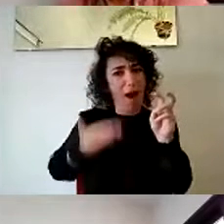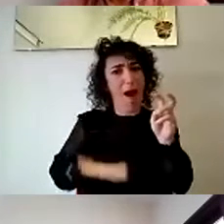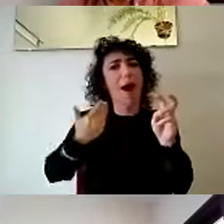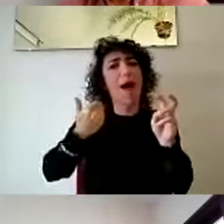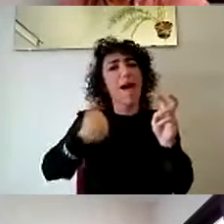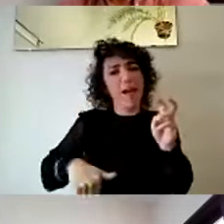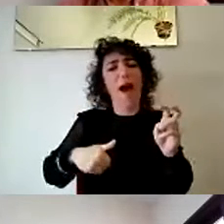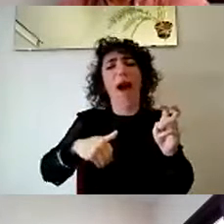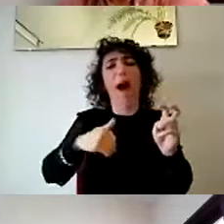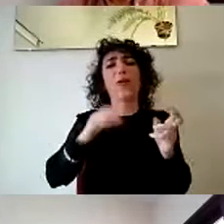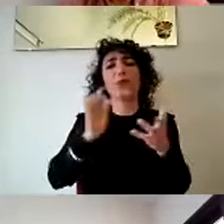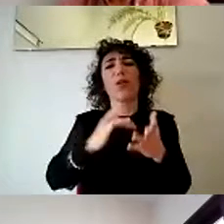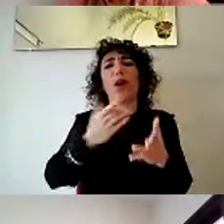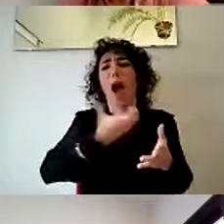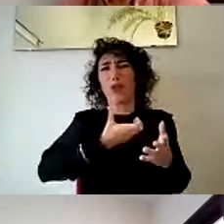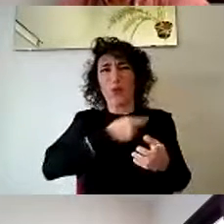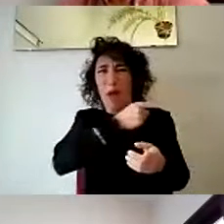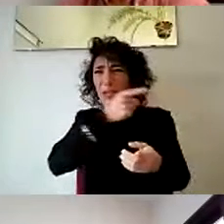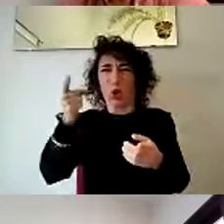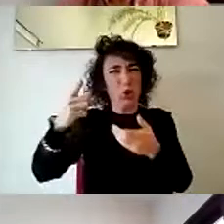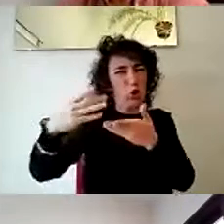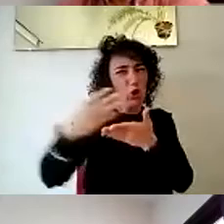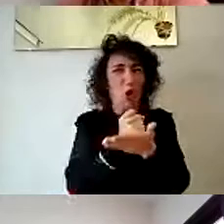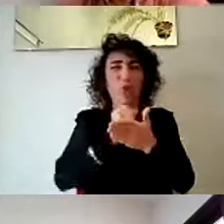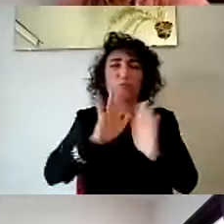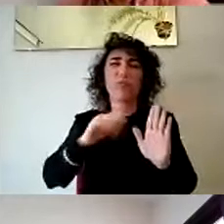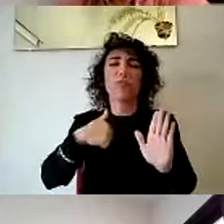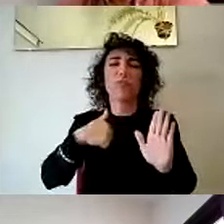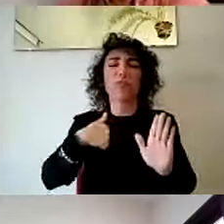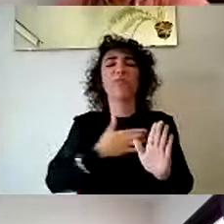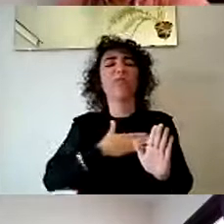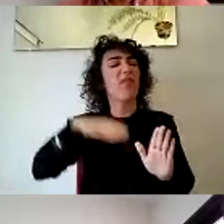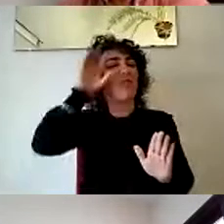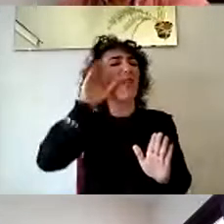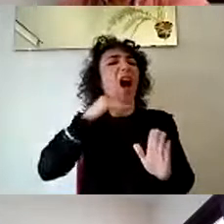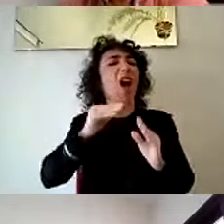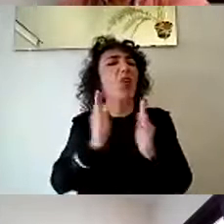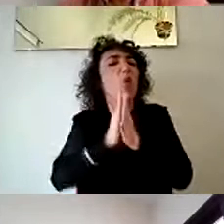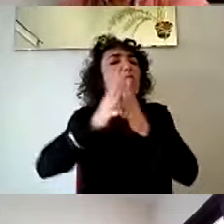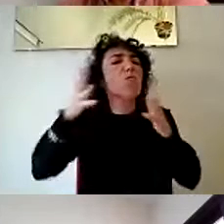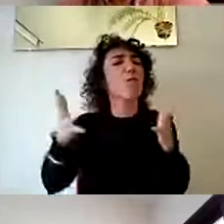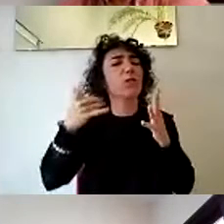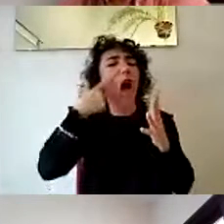son a todos los ayuntamientos, pero sí me gustaría escuchar algo más de lo que son las líneas estratégicas